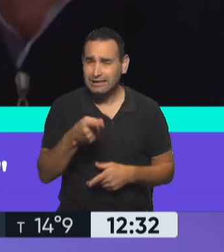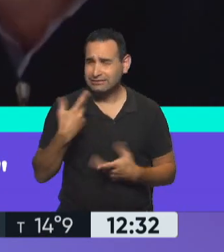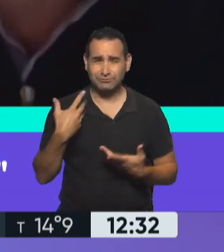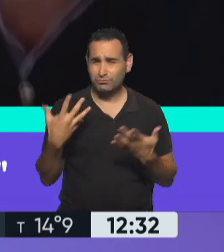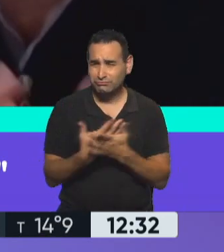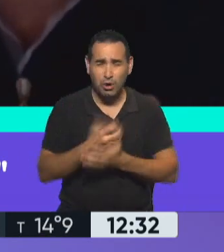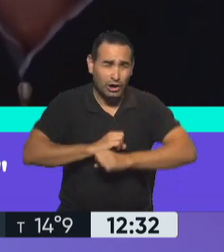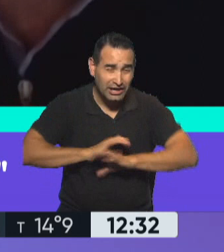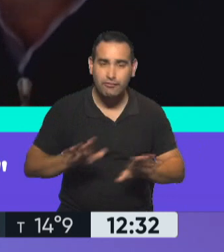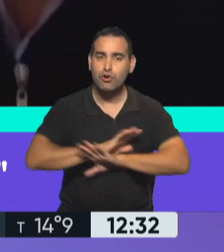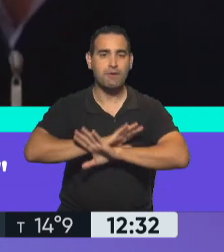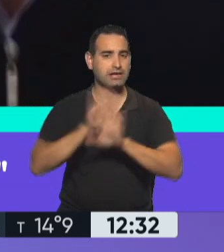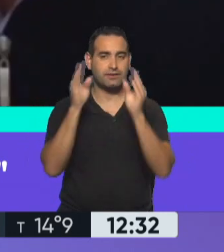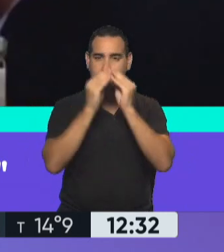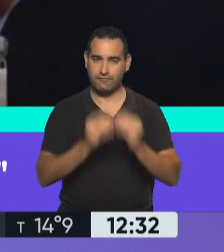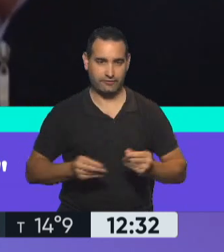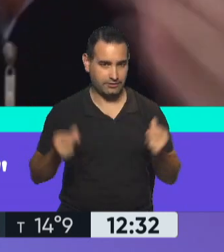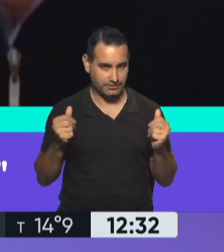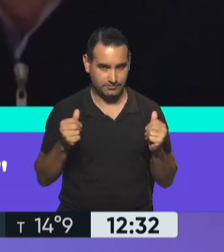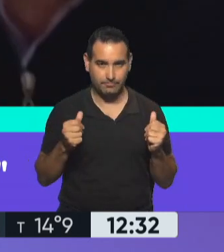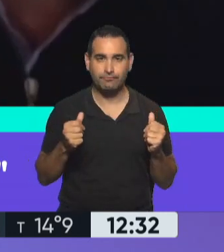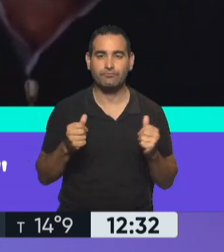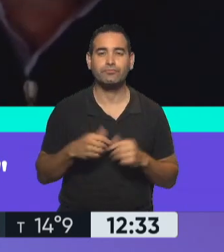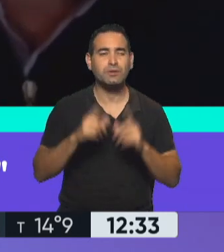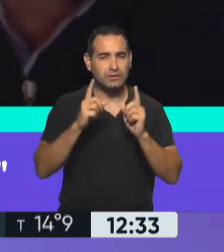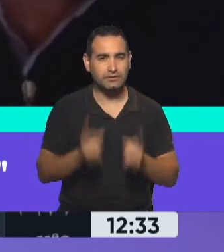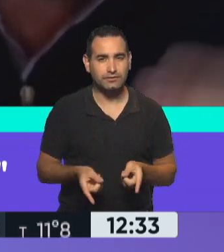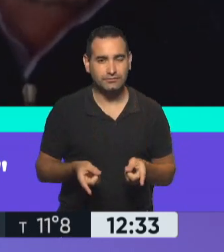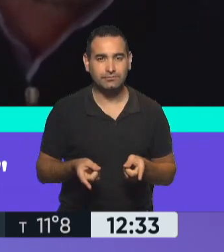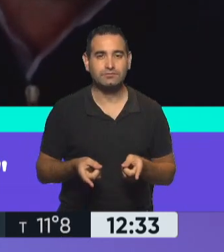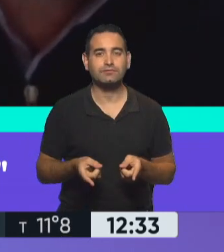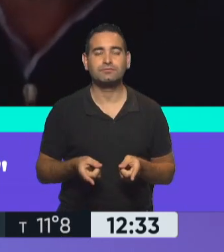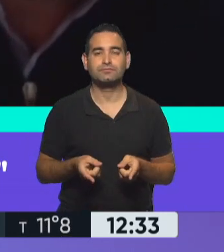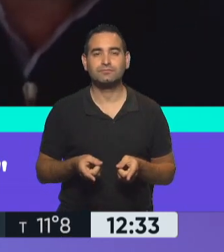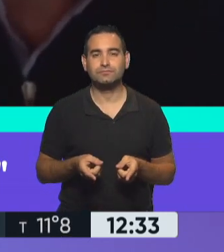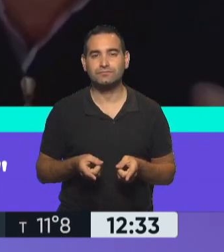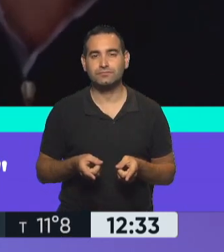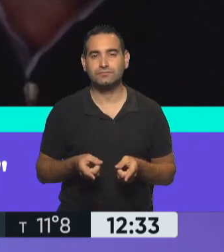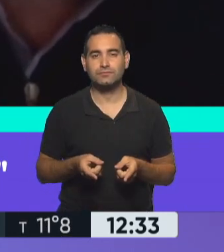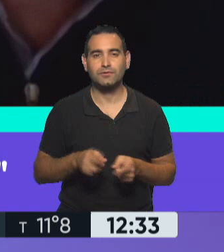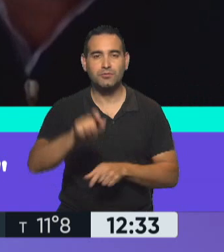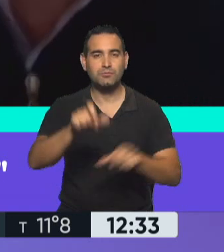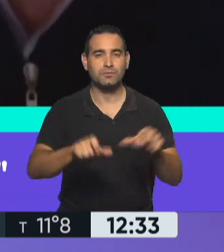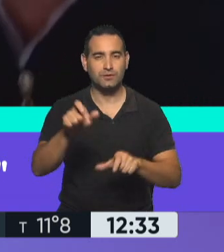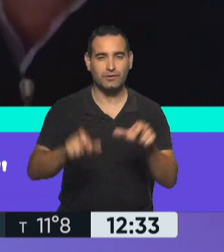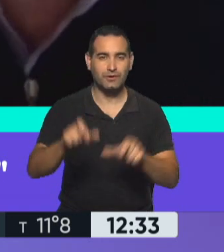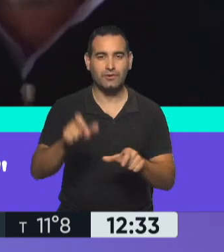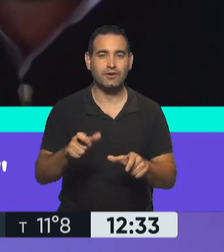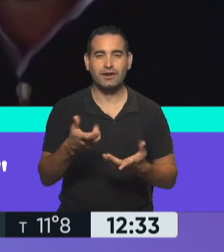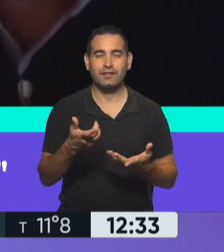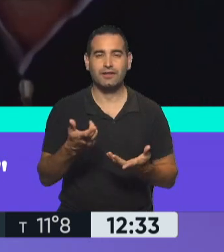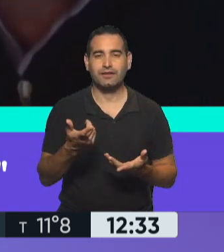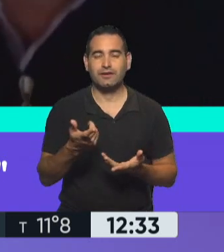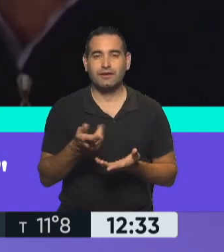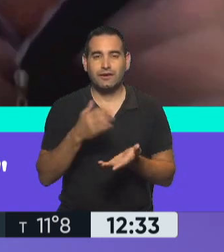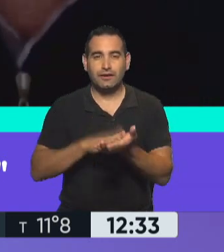esa aberración se terminó. Se terminó también que se pierdan beneficiarios de la tarifa